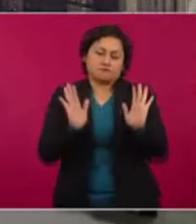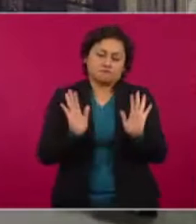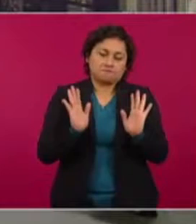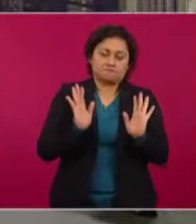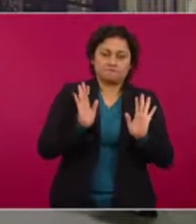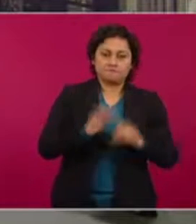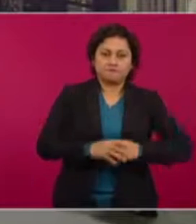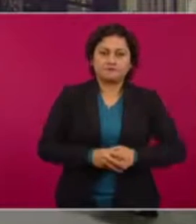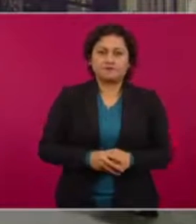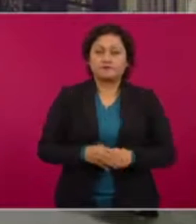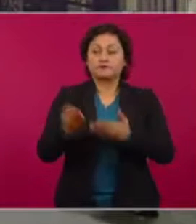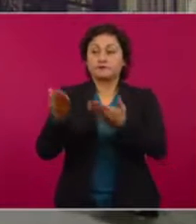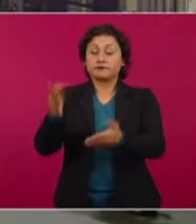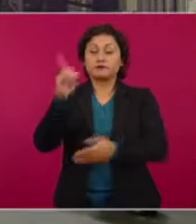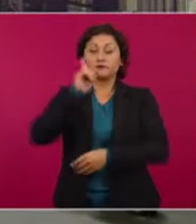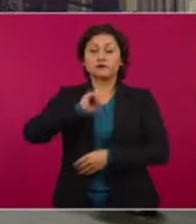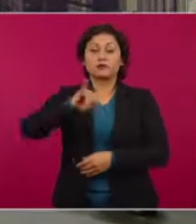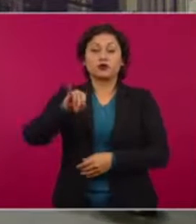Judith.